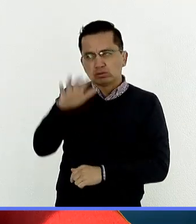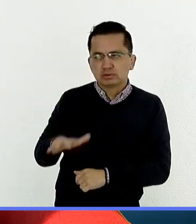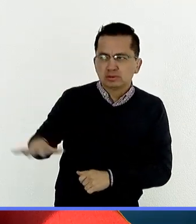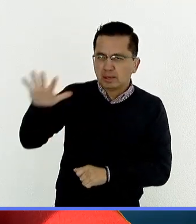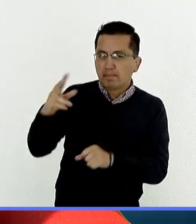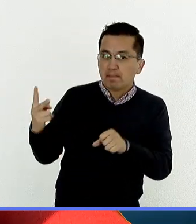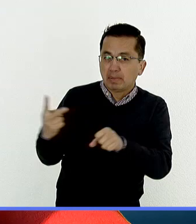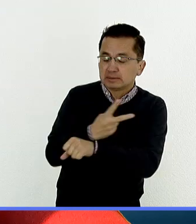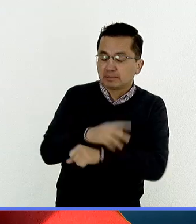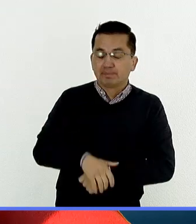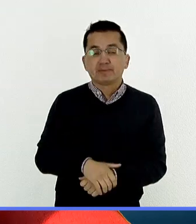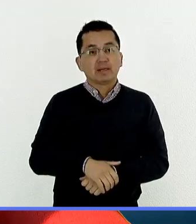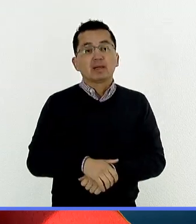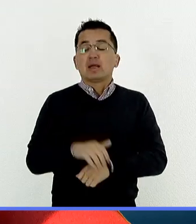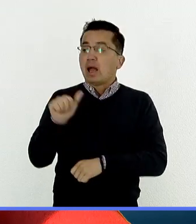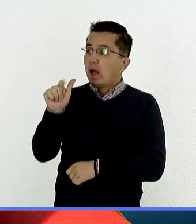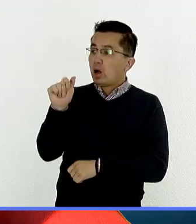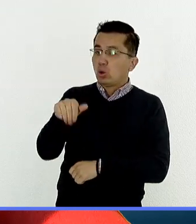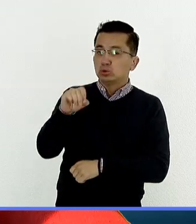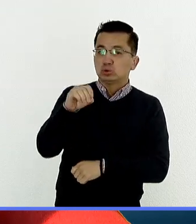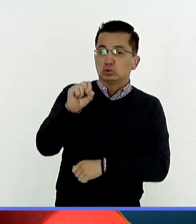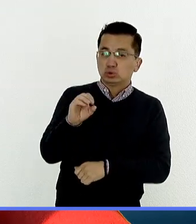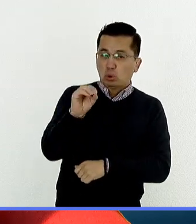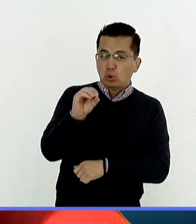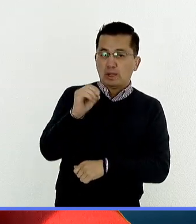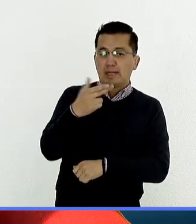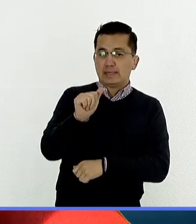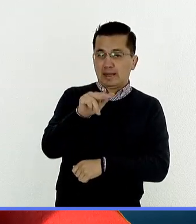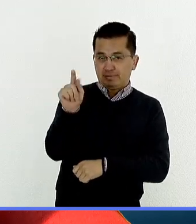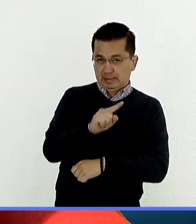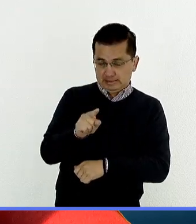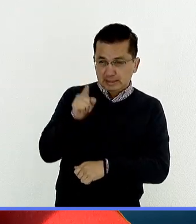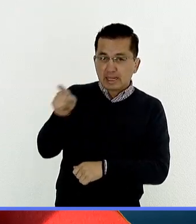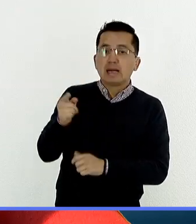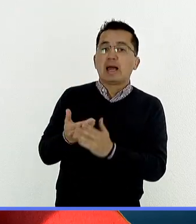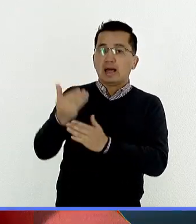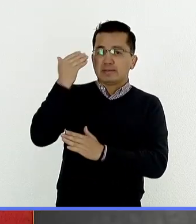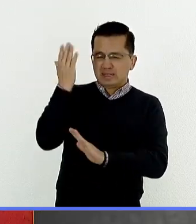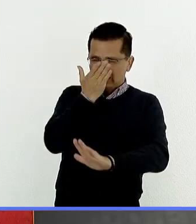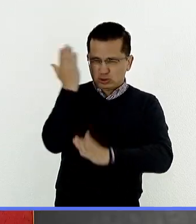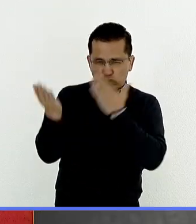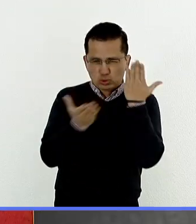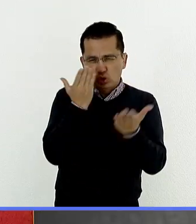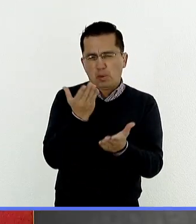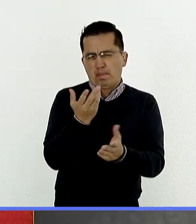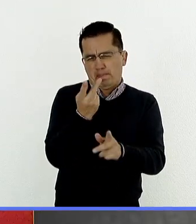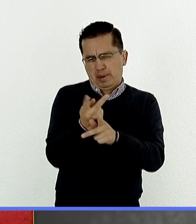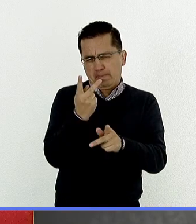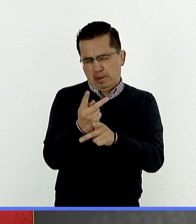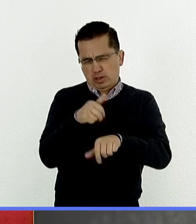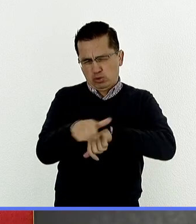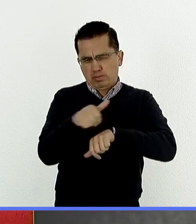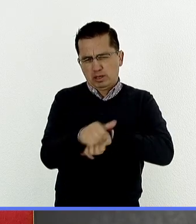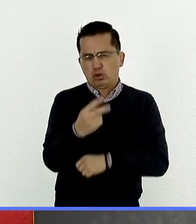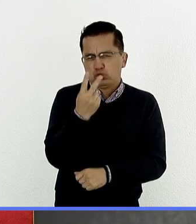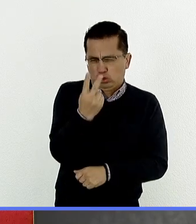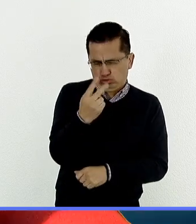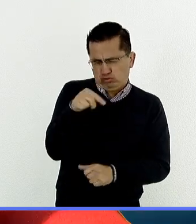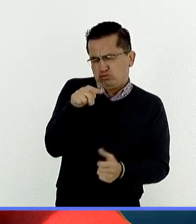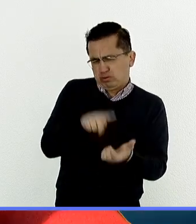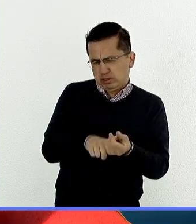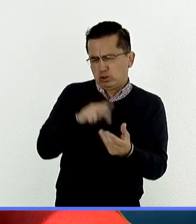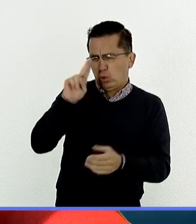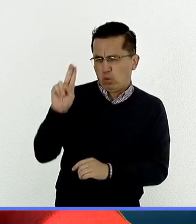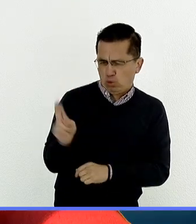a Alonso Hernández él es egresado de la egresado no estudiante de la Escuela Nacional preparatoria número dos de la de la UNAM